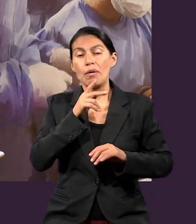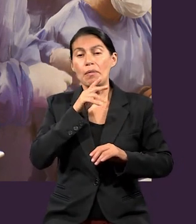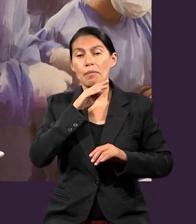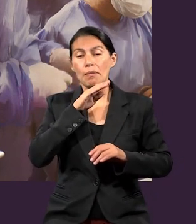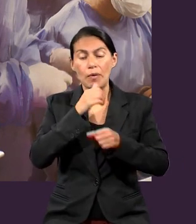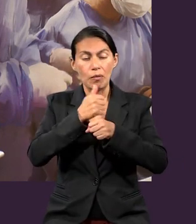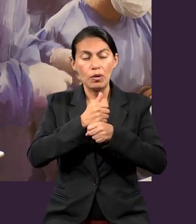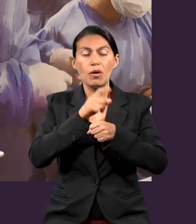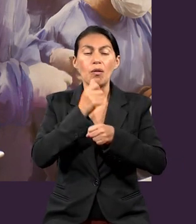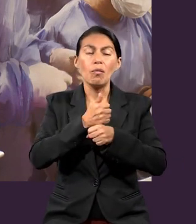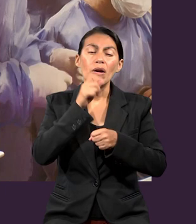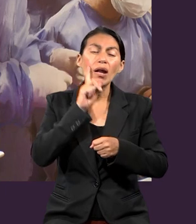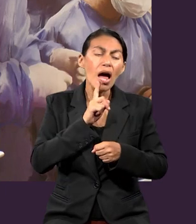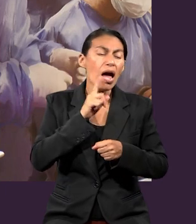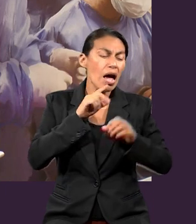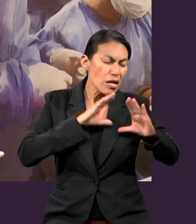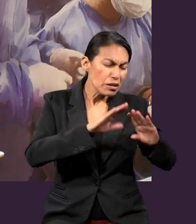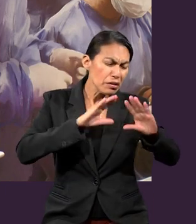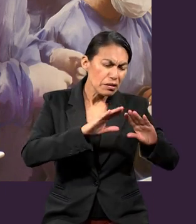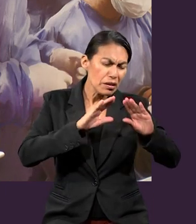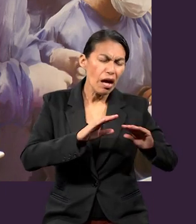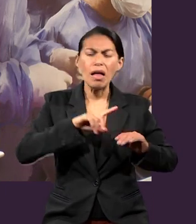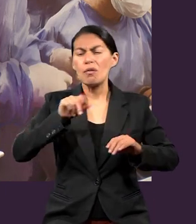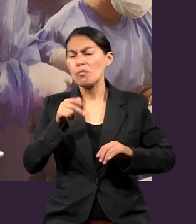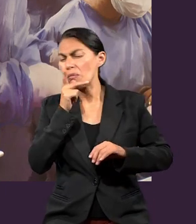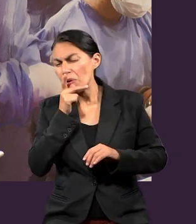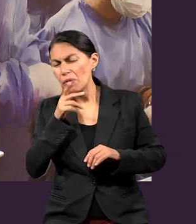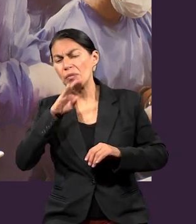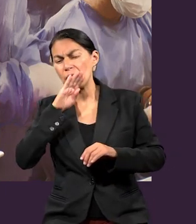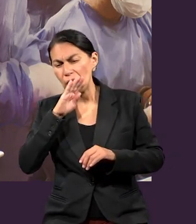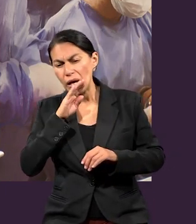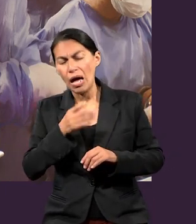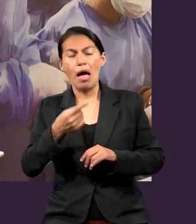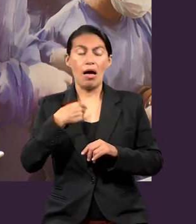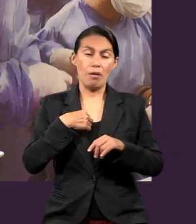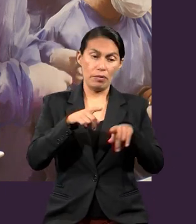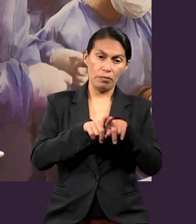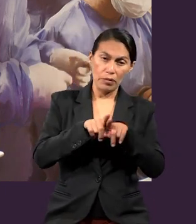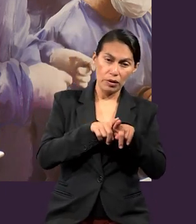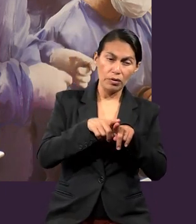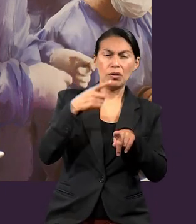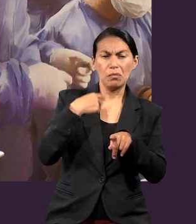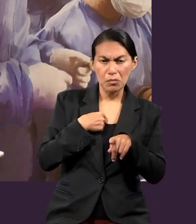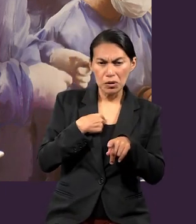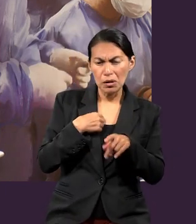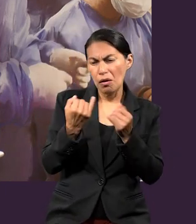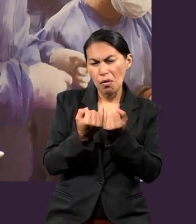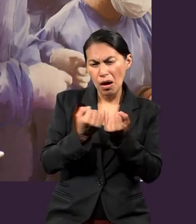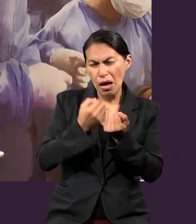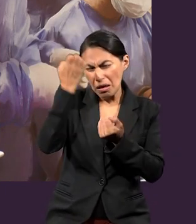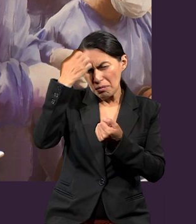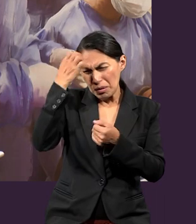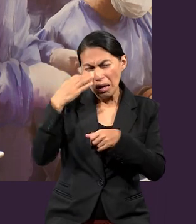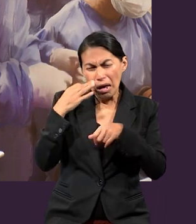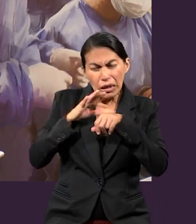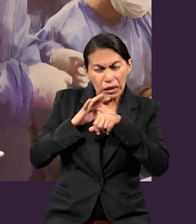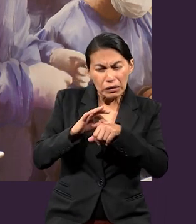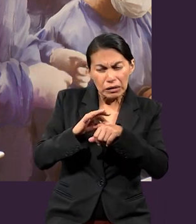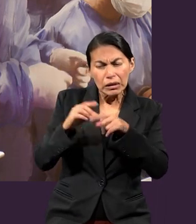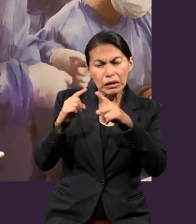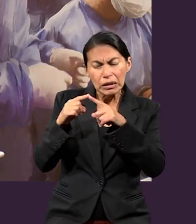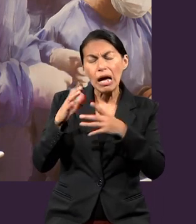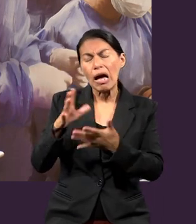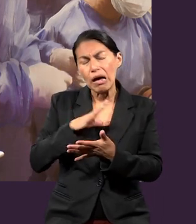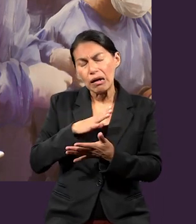mensaje, de compartirles del amor de Dios. Y todo eso ya ha venido llegando hasta mí, mi hermano, igualmente, por la